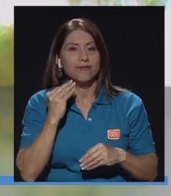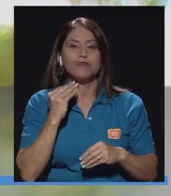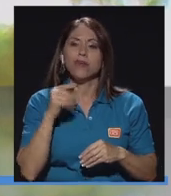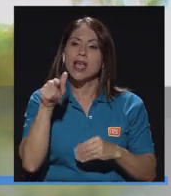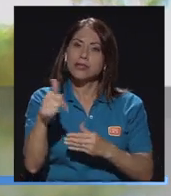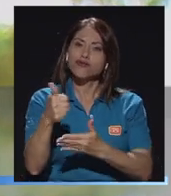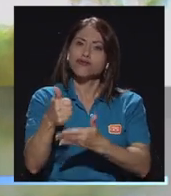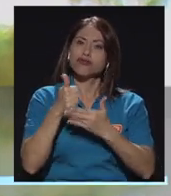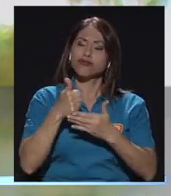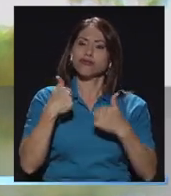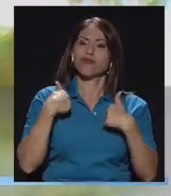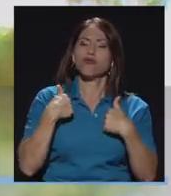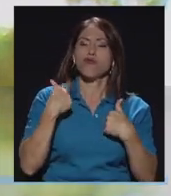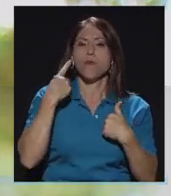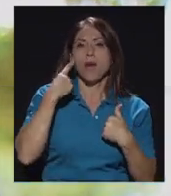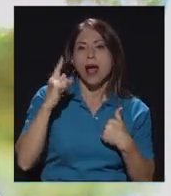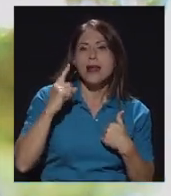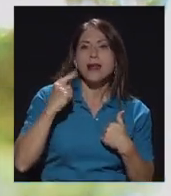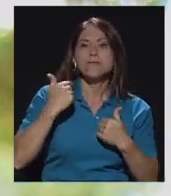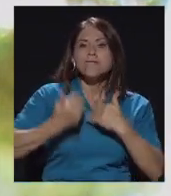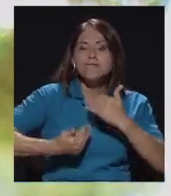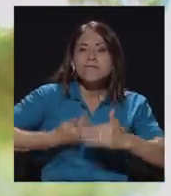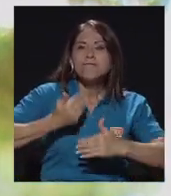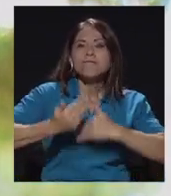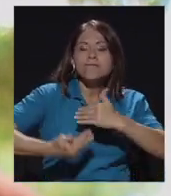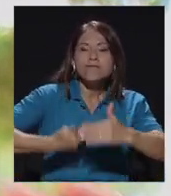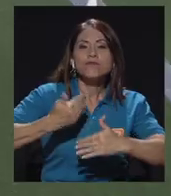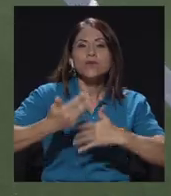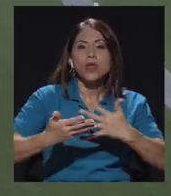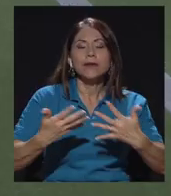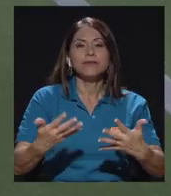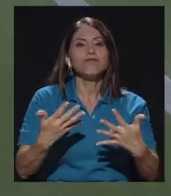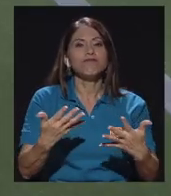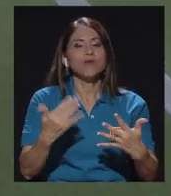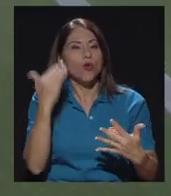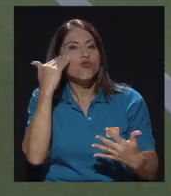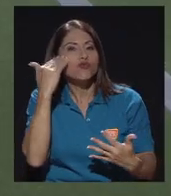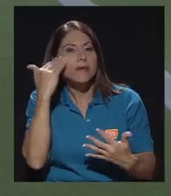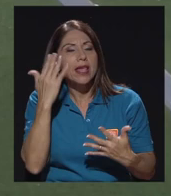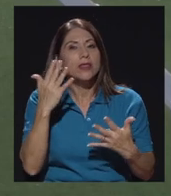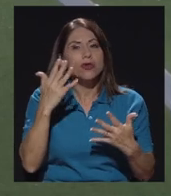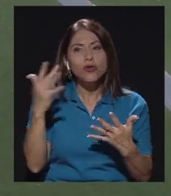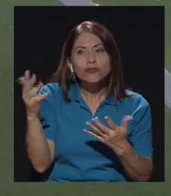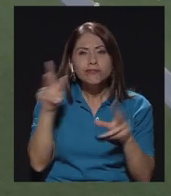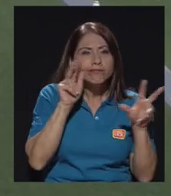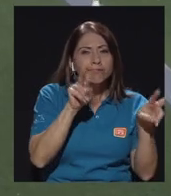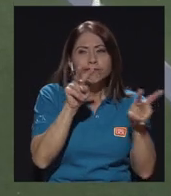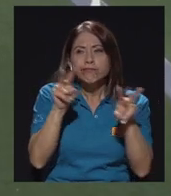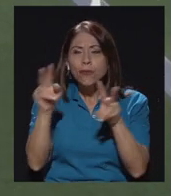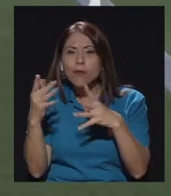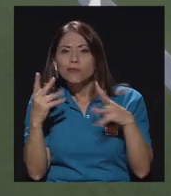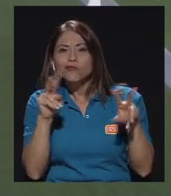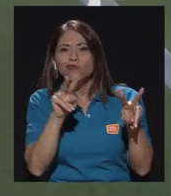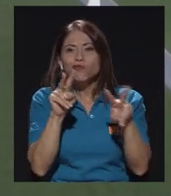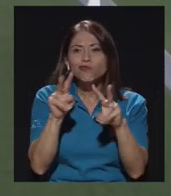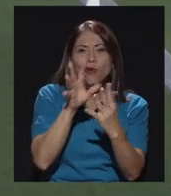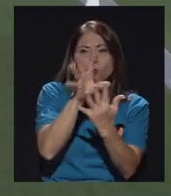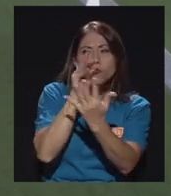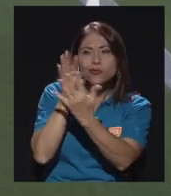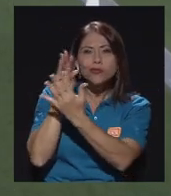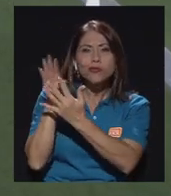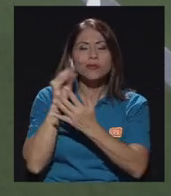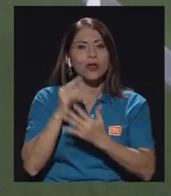uno para ir agarrando como ese conocimiento que ellos tienen y como más bien a darlo